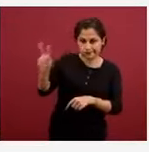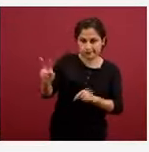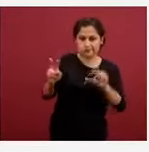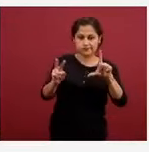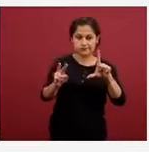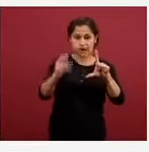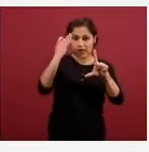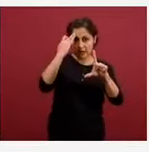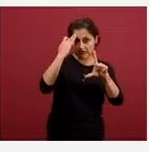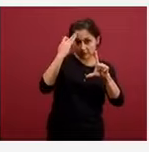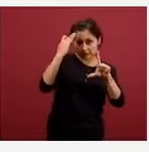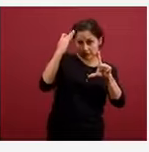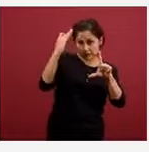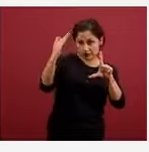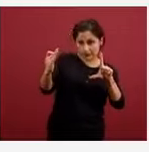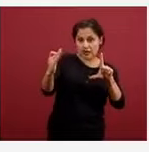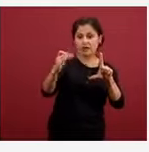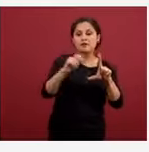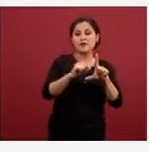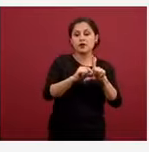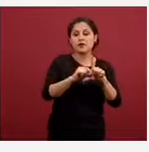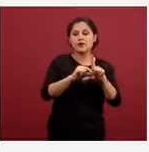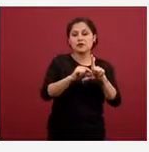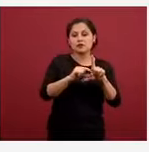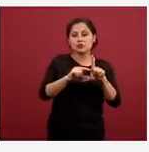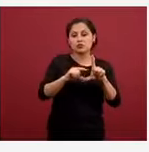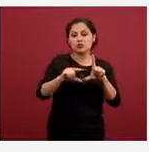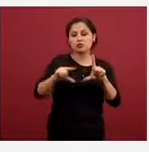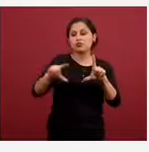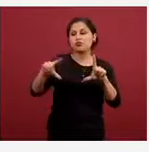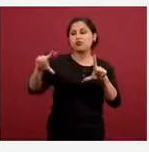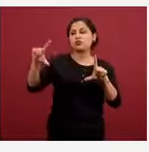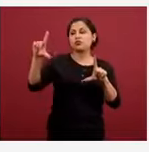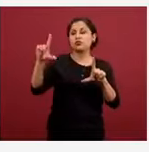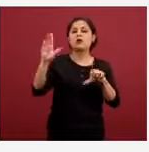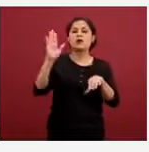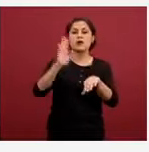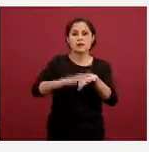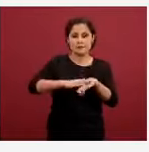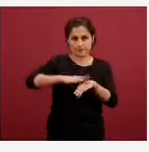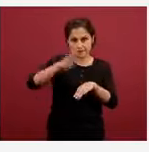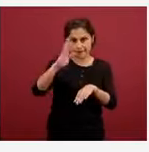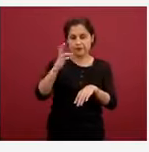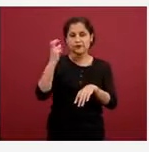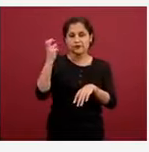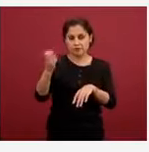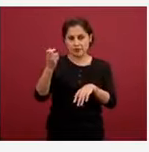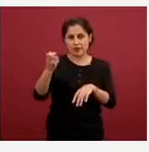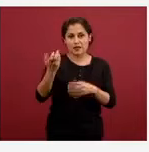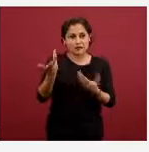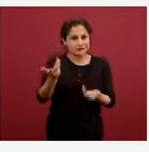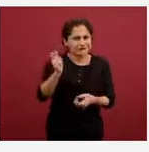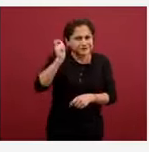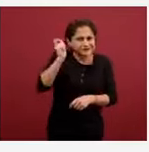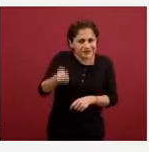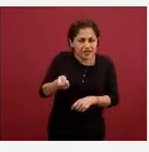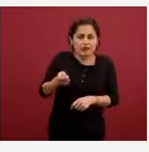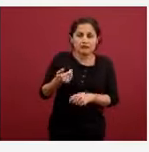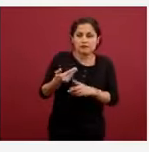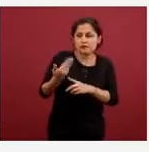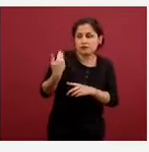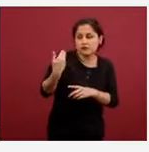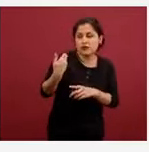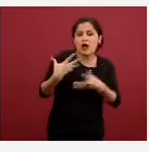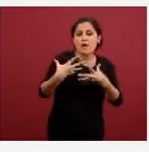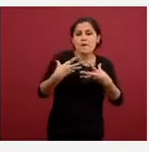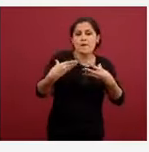el tiempo, los días, lógicamente tenemos la mayor carga acumulada, es decir, una transmisión más reciente. Cuando nos